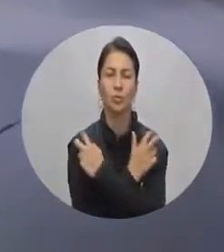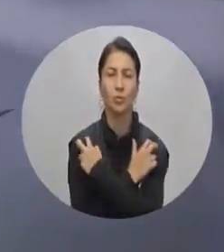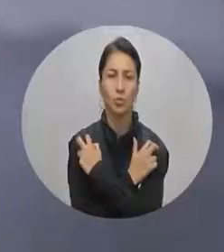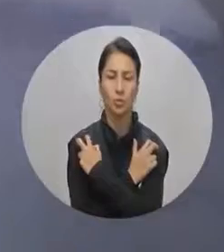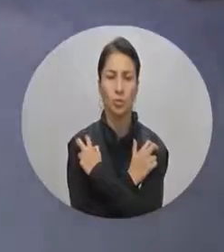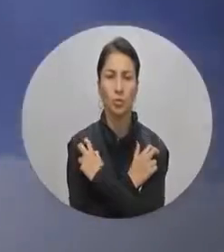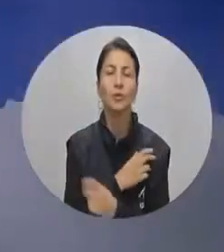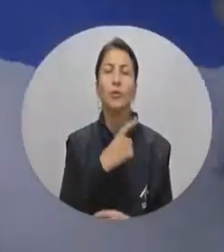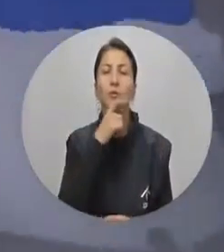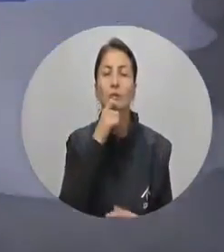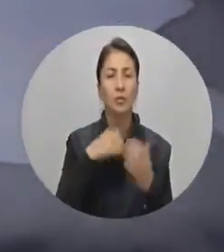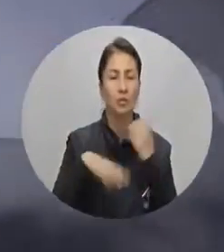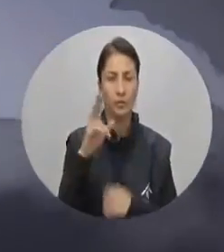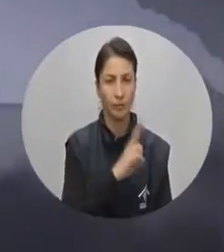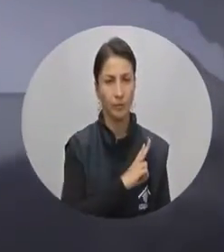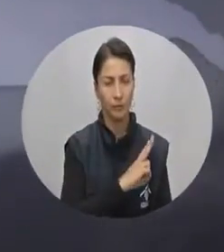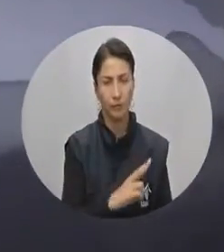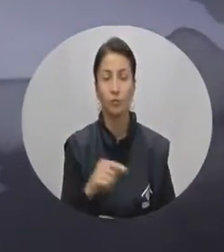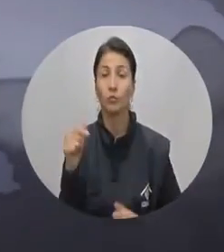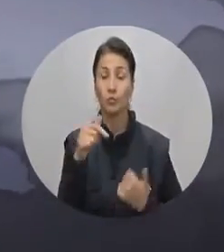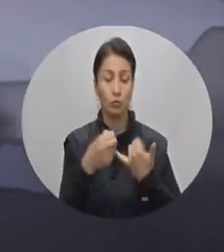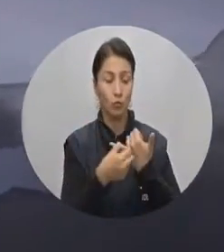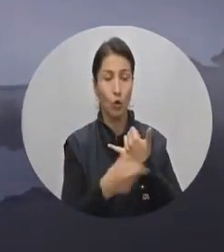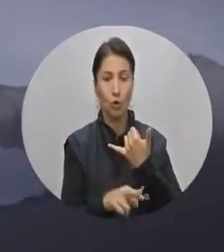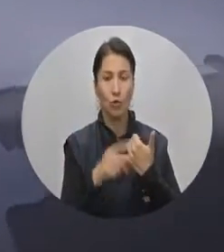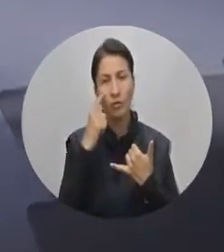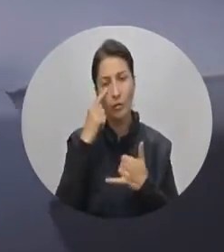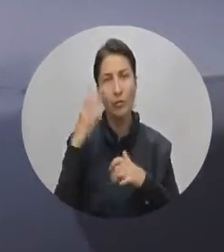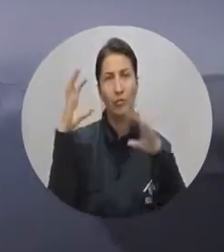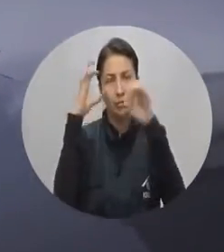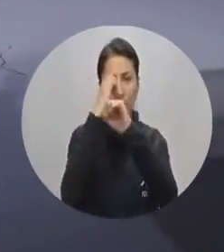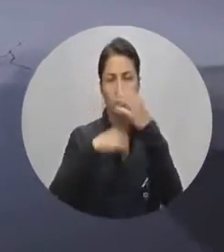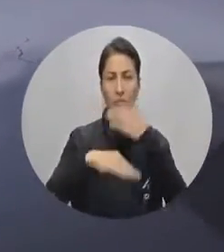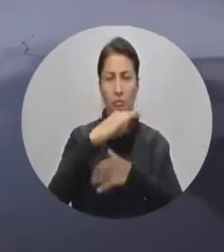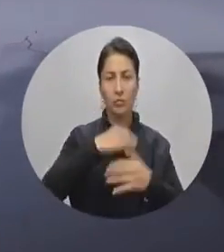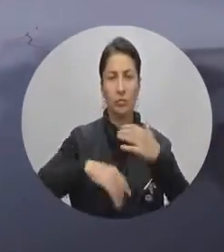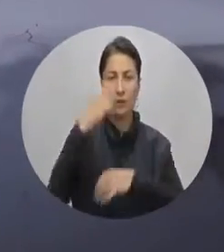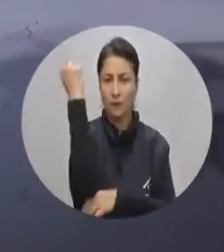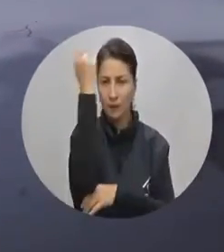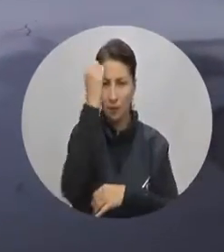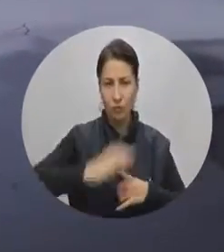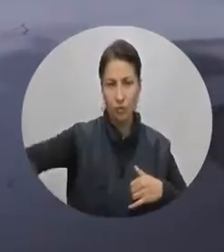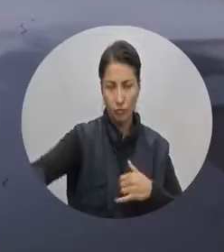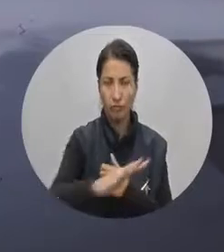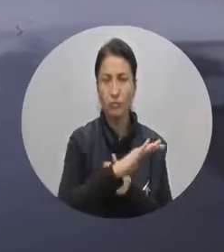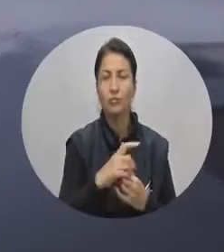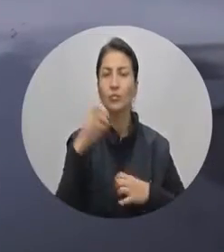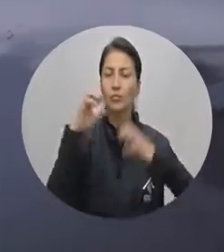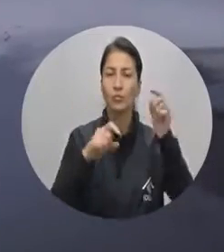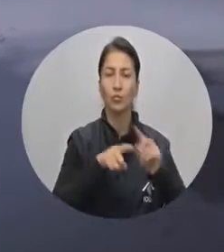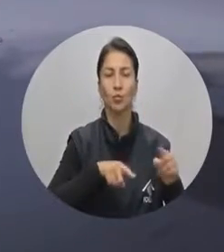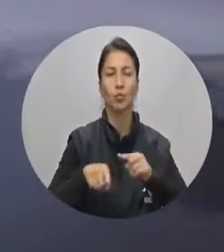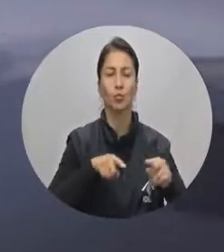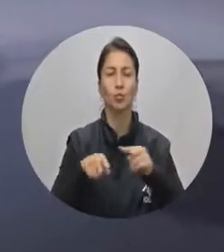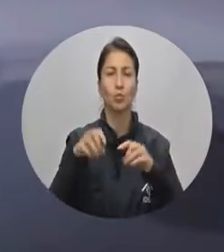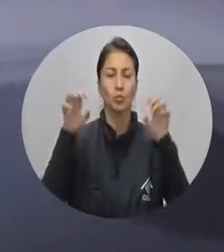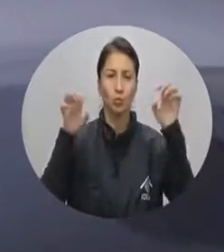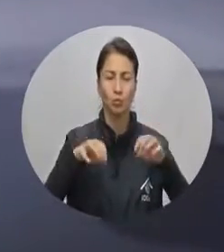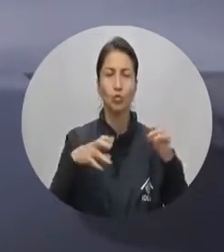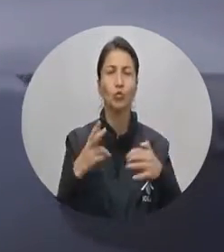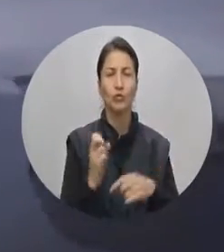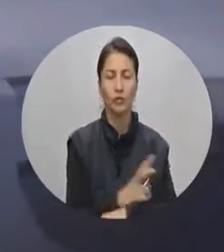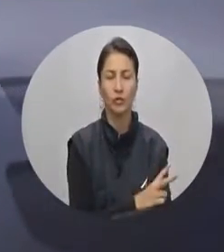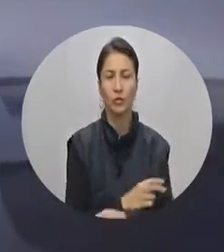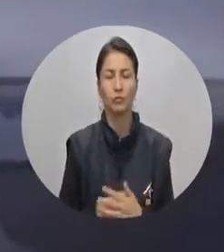Cundinamarca, Huila, con tiempo seco en los valles. En la Orinoquía se nublará más hacia el piedemonte llanero y las lluvias que serán dispersas caerán